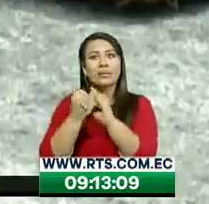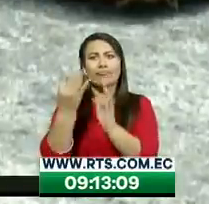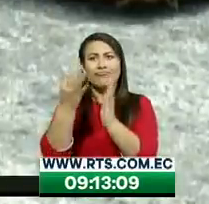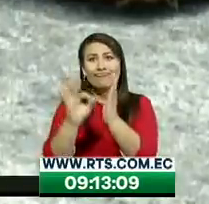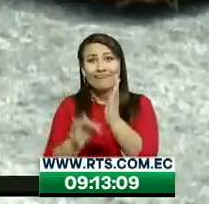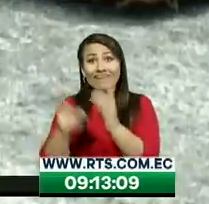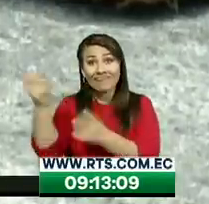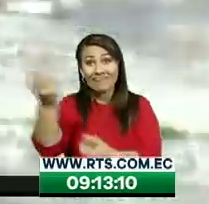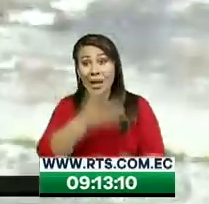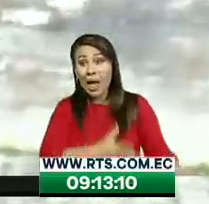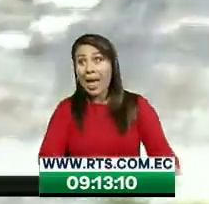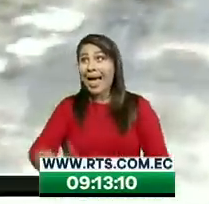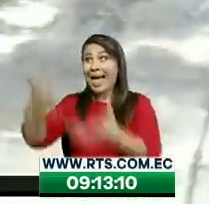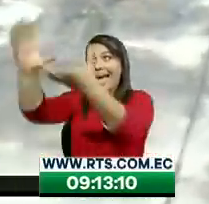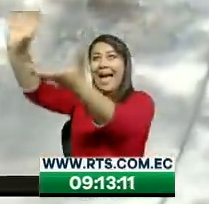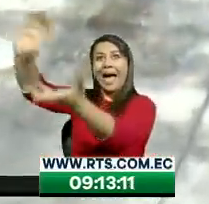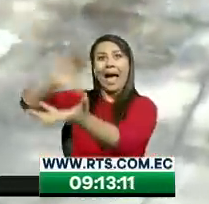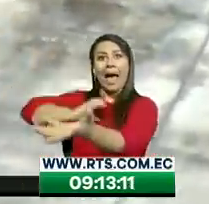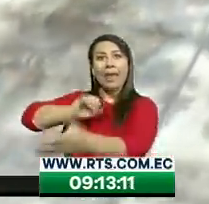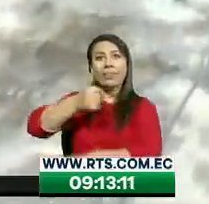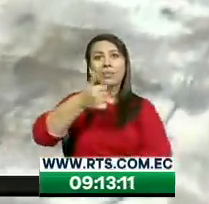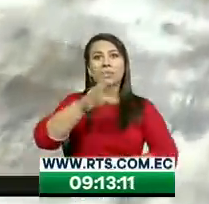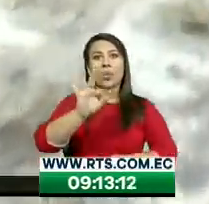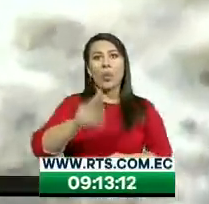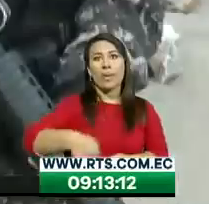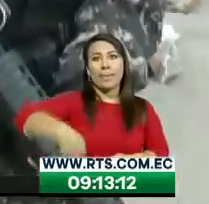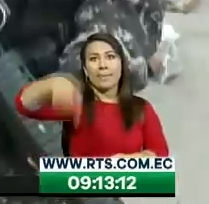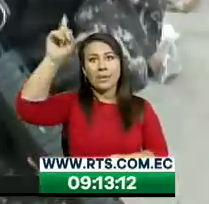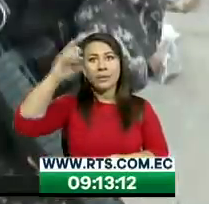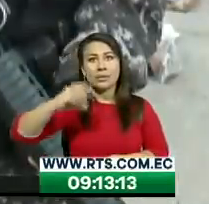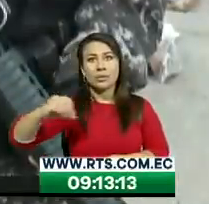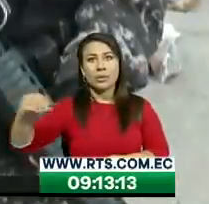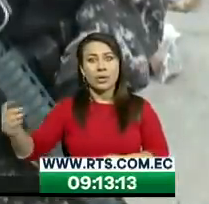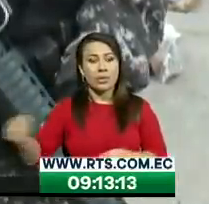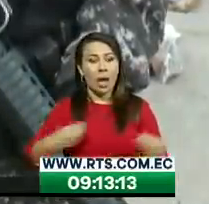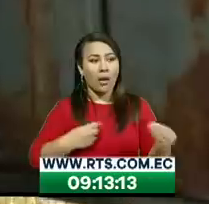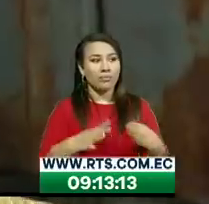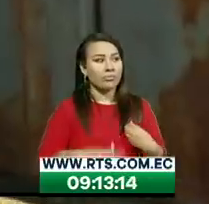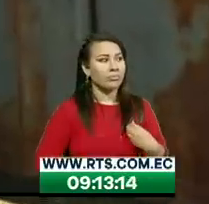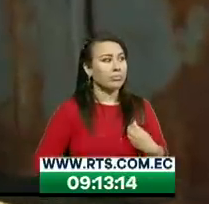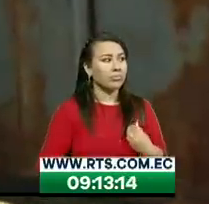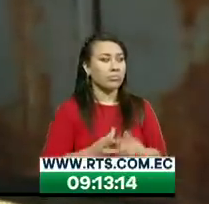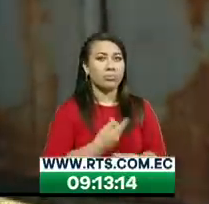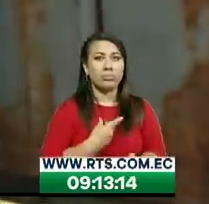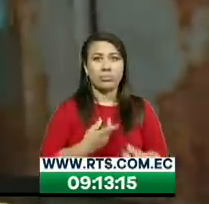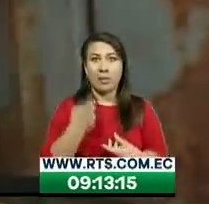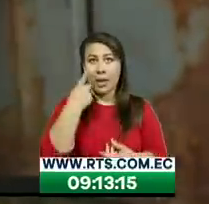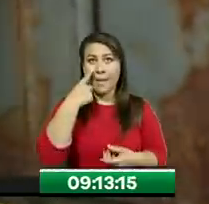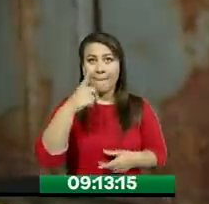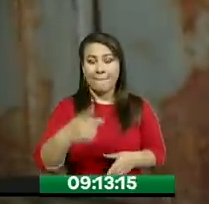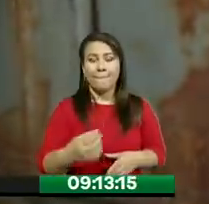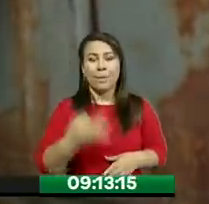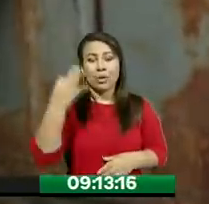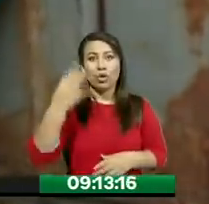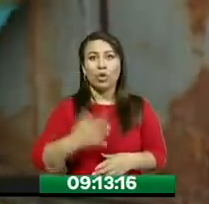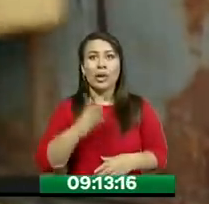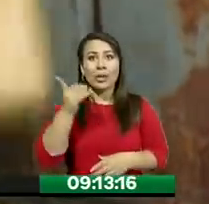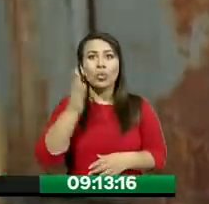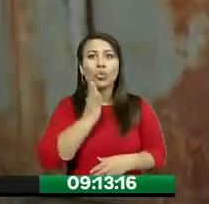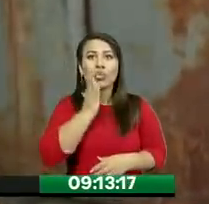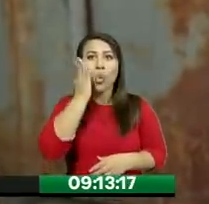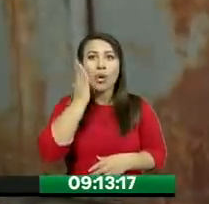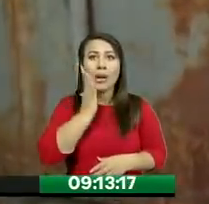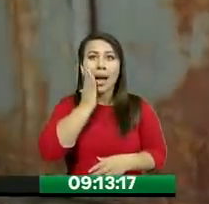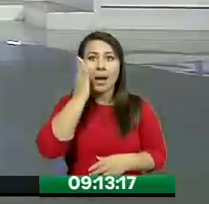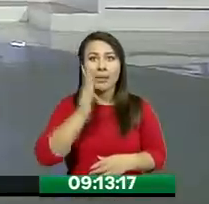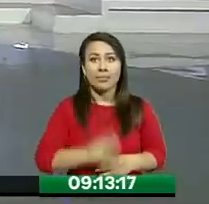ustedes siempre recalcan y extrañan también es el hecho de que en su momento ustedes aprendieron a nadar en estas aguas. Bueno,